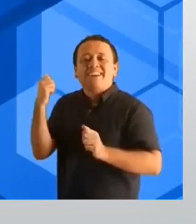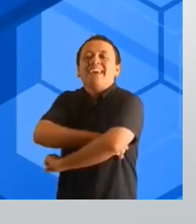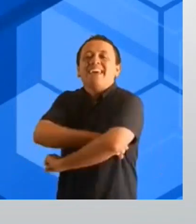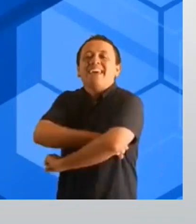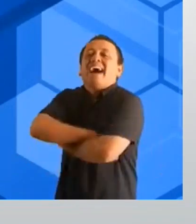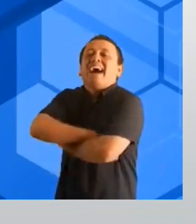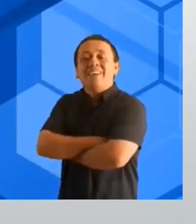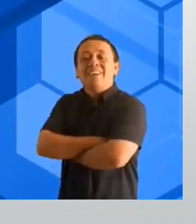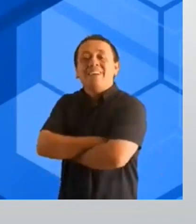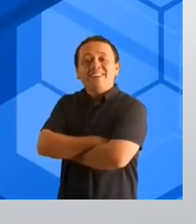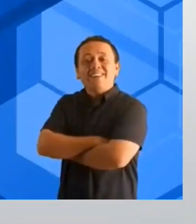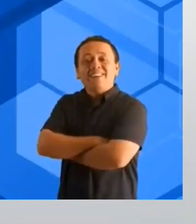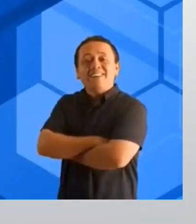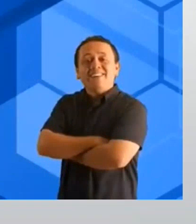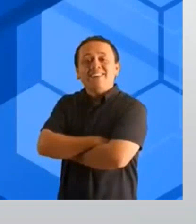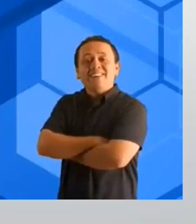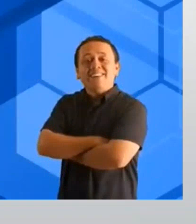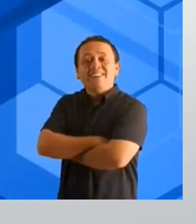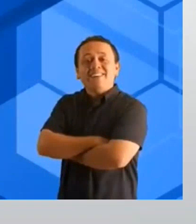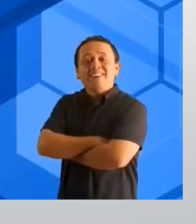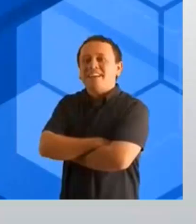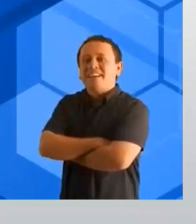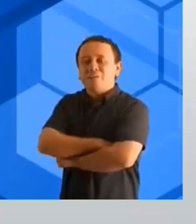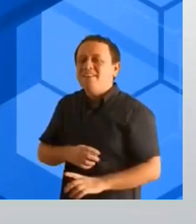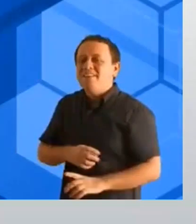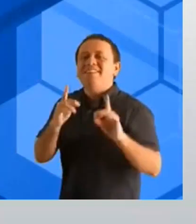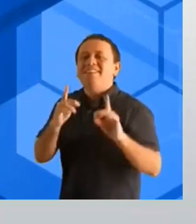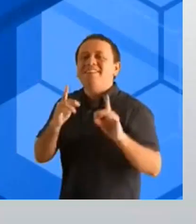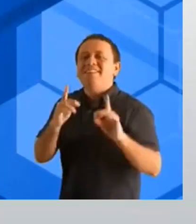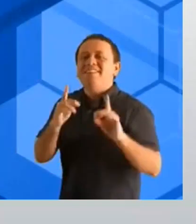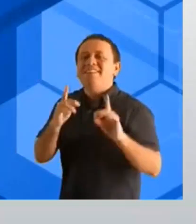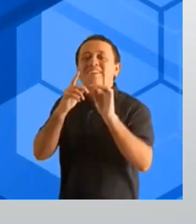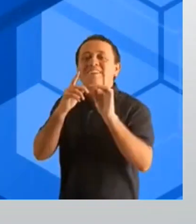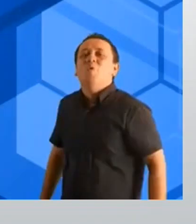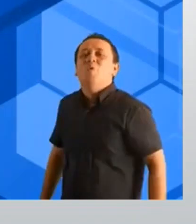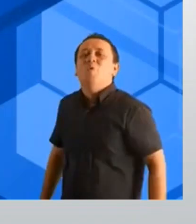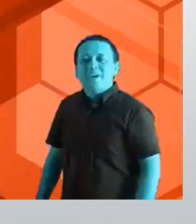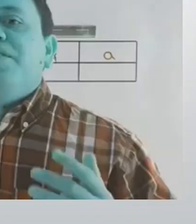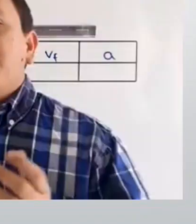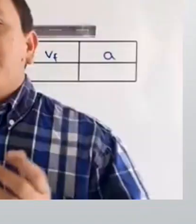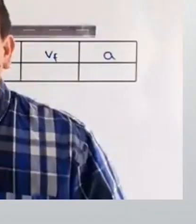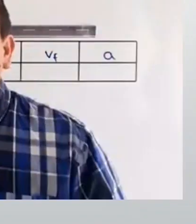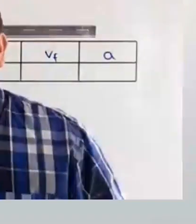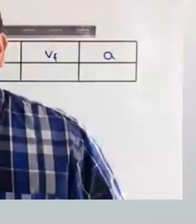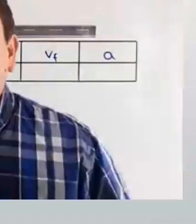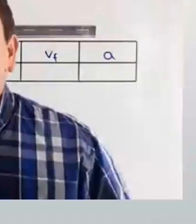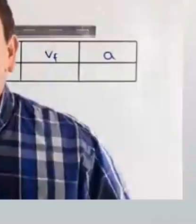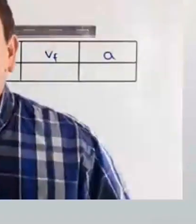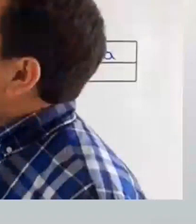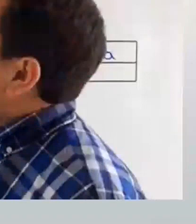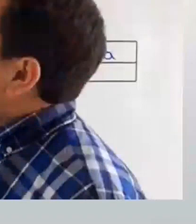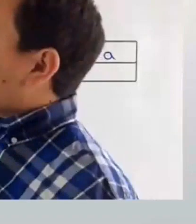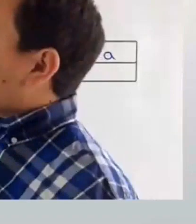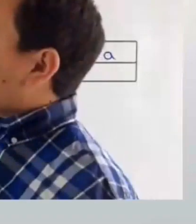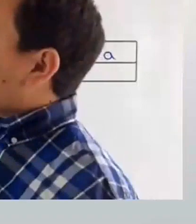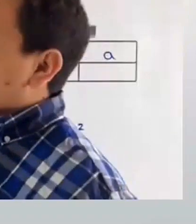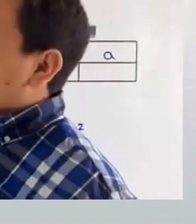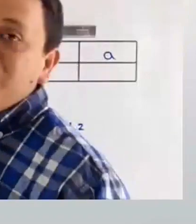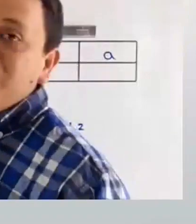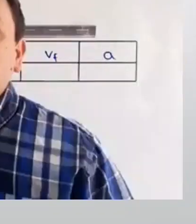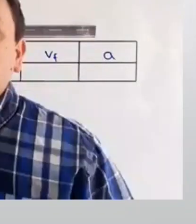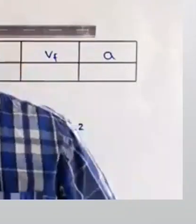cómo reconocer a cada una de las variables que van a aparecer en los problemas de MRUV. Si buscamos en los libros las fórmulas del